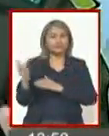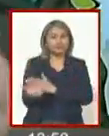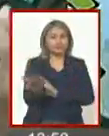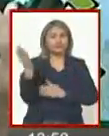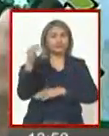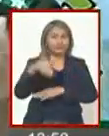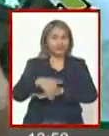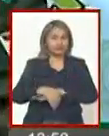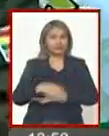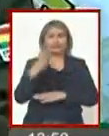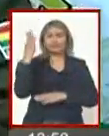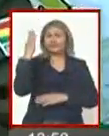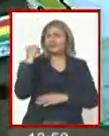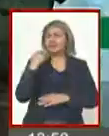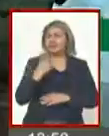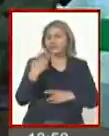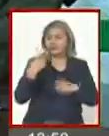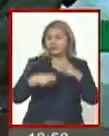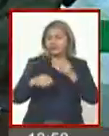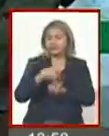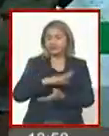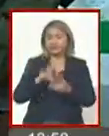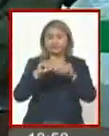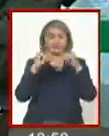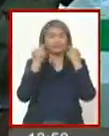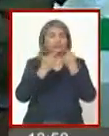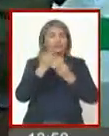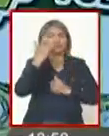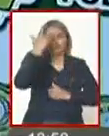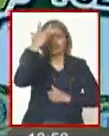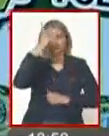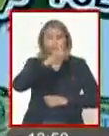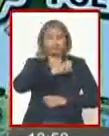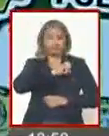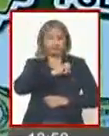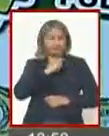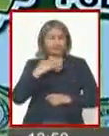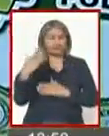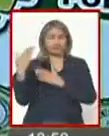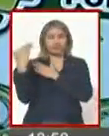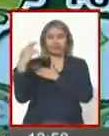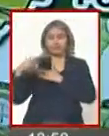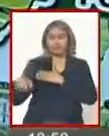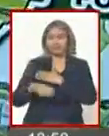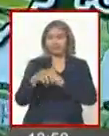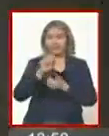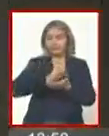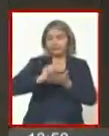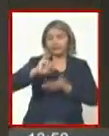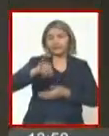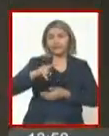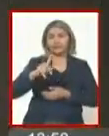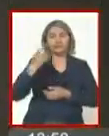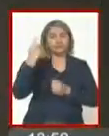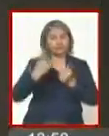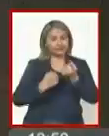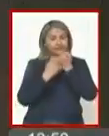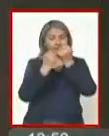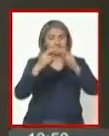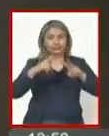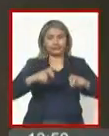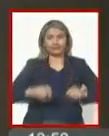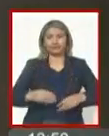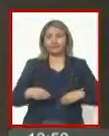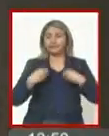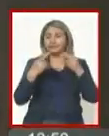es difícil por la complejidad mismo del caso. Un grupo especial de inteligencia de la FELCC de Santa Cruz viajó a San Julián para apoyar las investigaciones